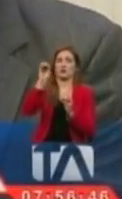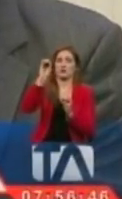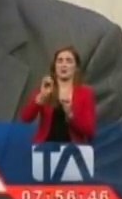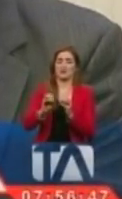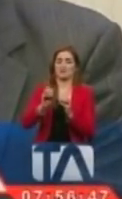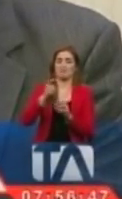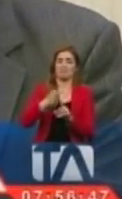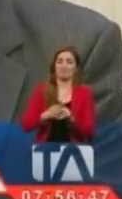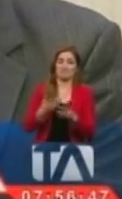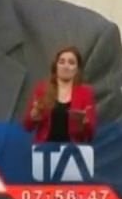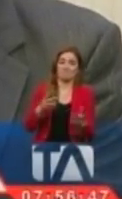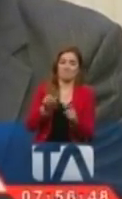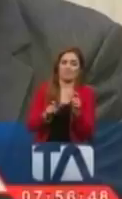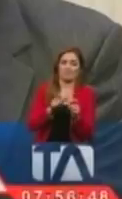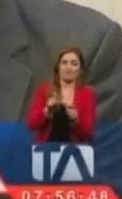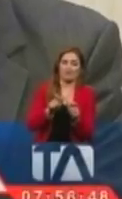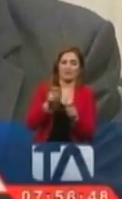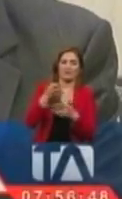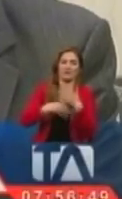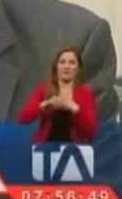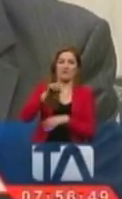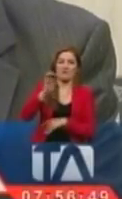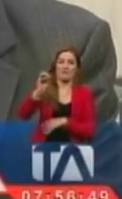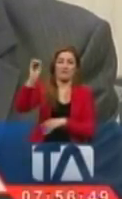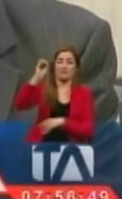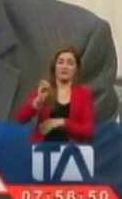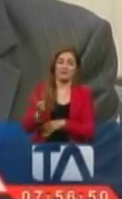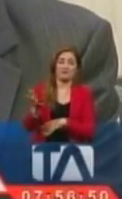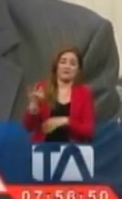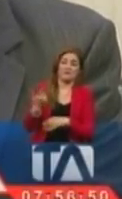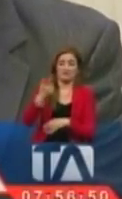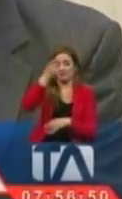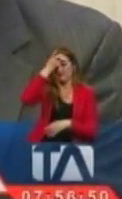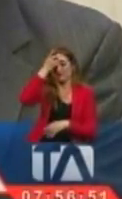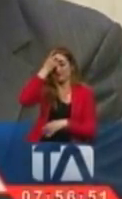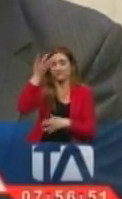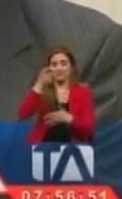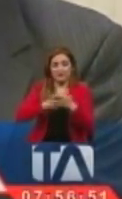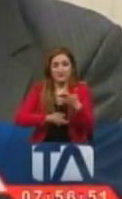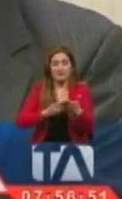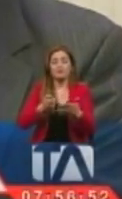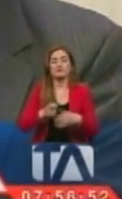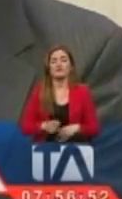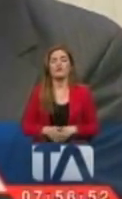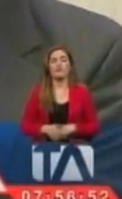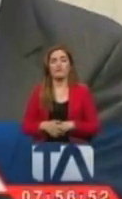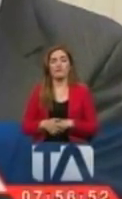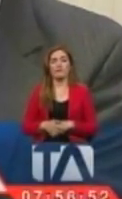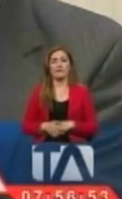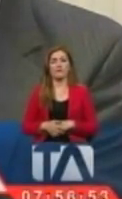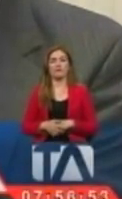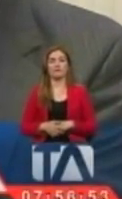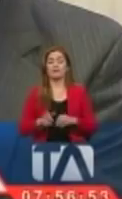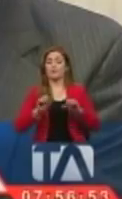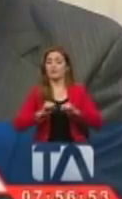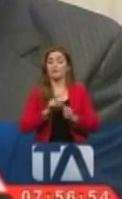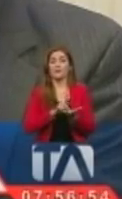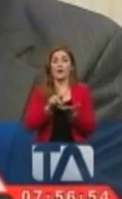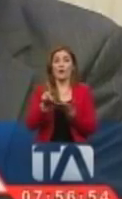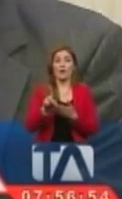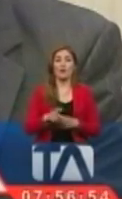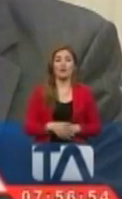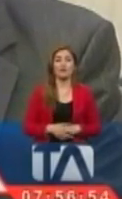gente que inclusive tiene ya el 100% de recargo por esas sanciones con a través de esta disposición usted puede pagar